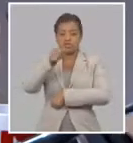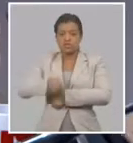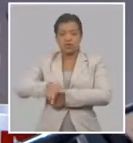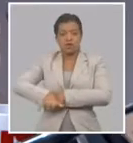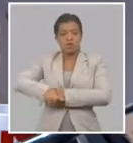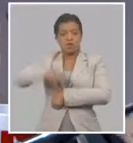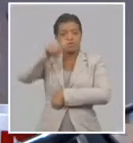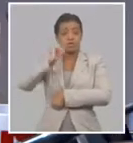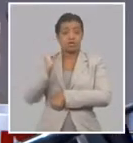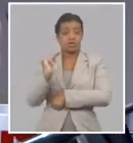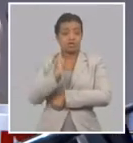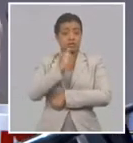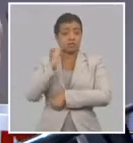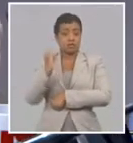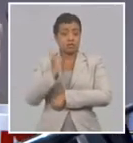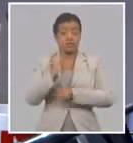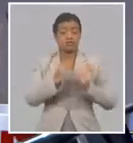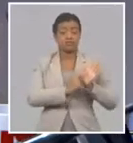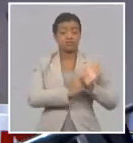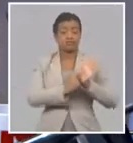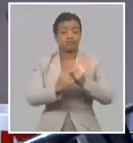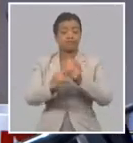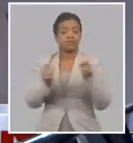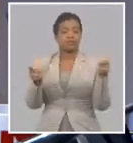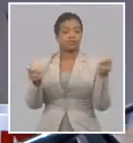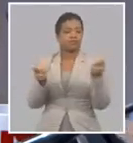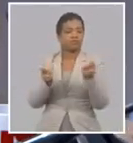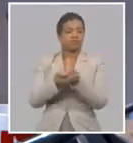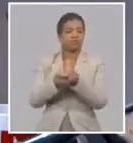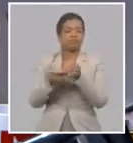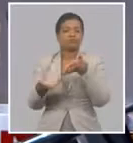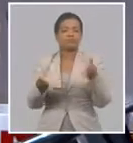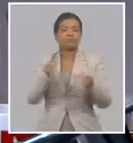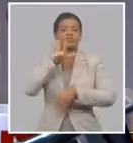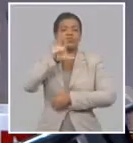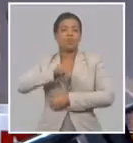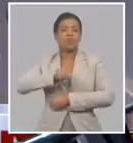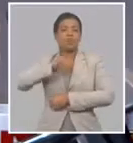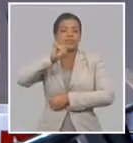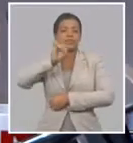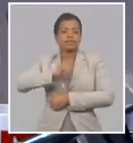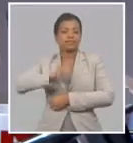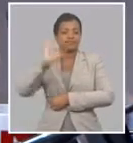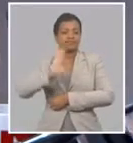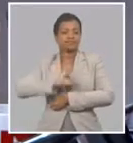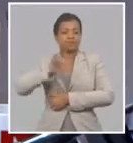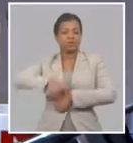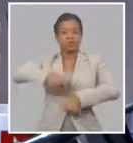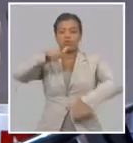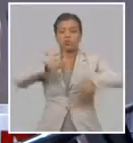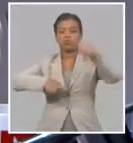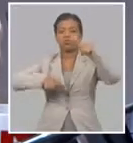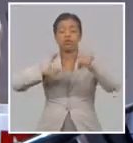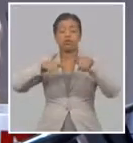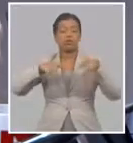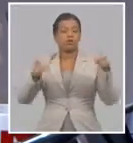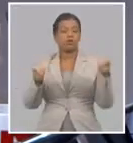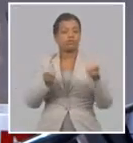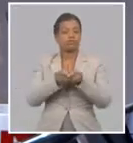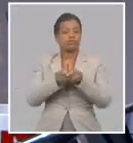aeropuertos a nivel internacional presenta una reducción alrededor de un 50 a 60 por ciento en comparación con el real